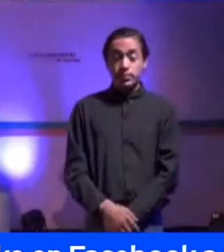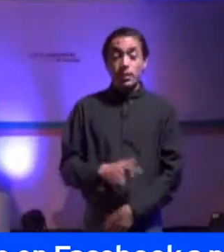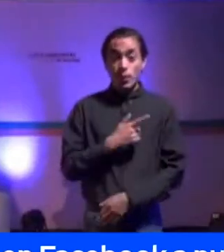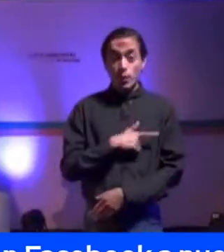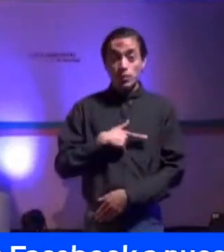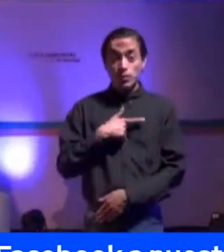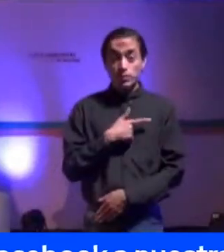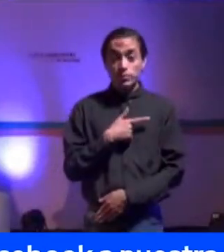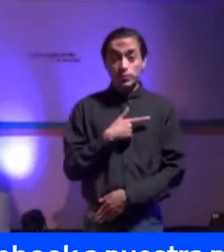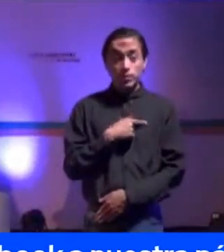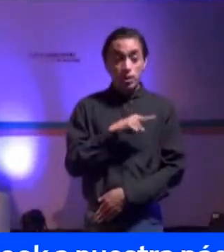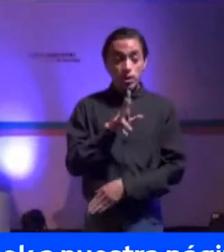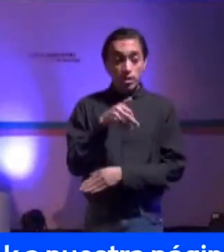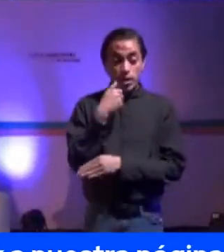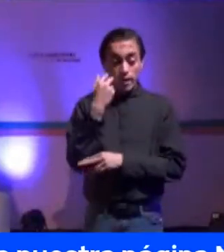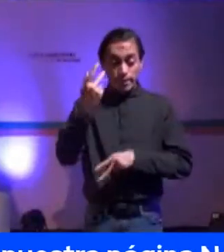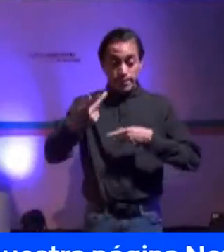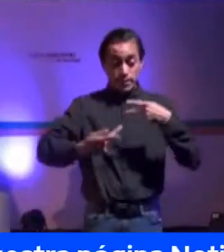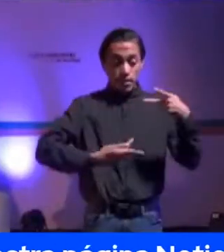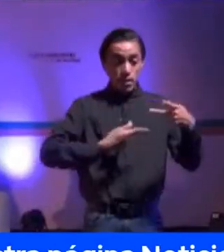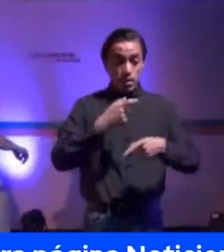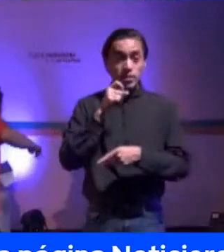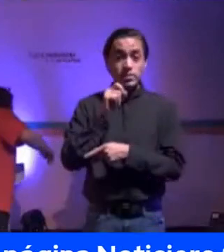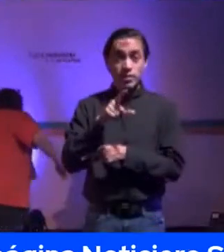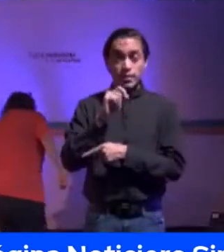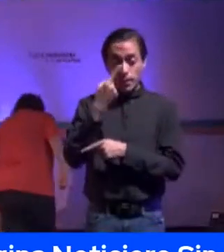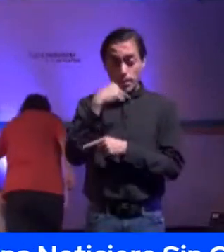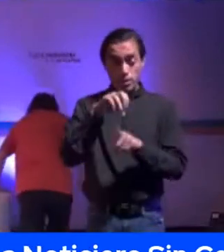me gustaría, ¿cómo se llama? Los que quieran también hacer preguntas, también para